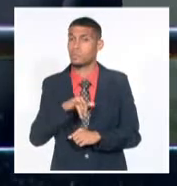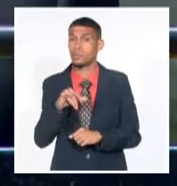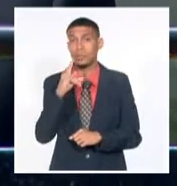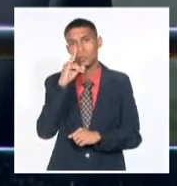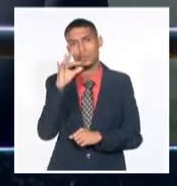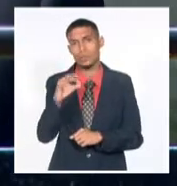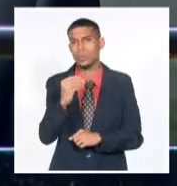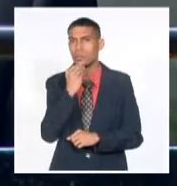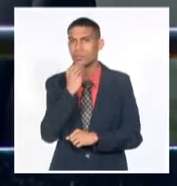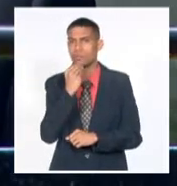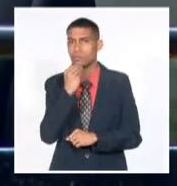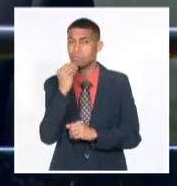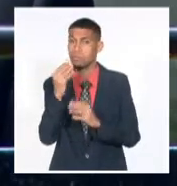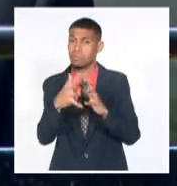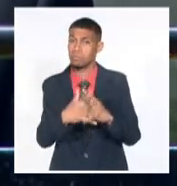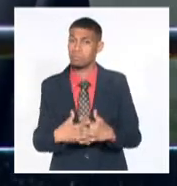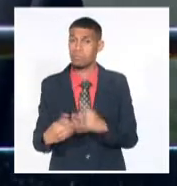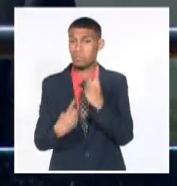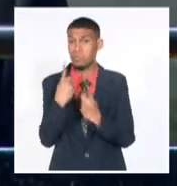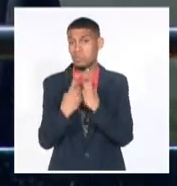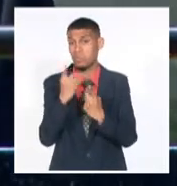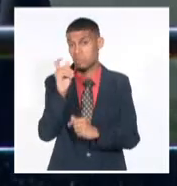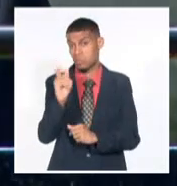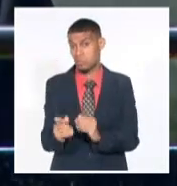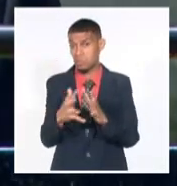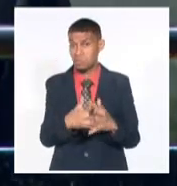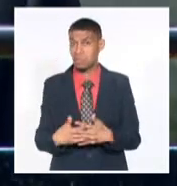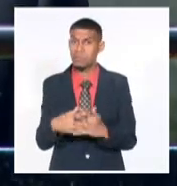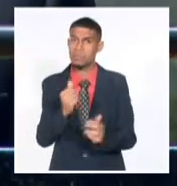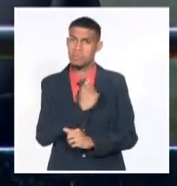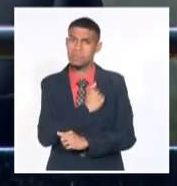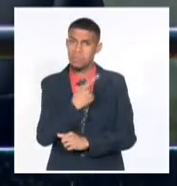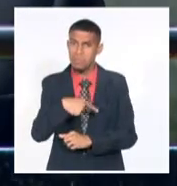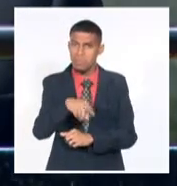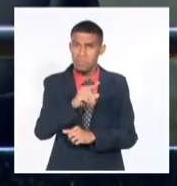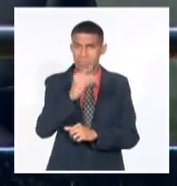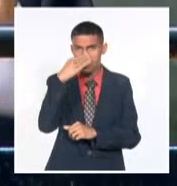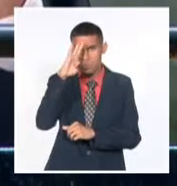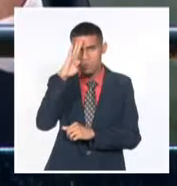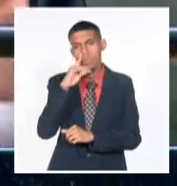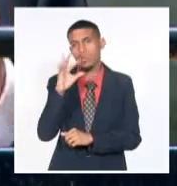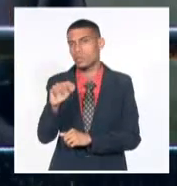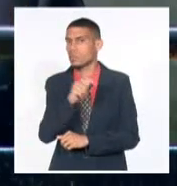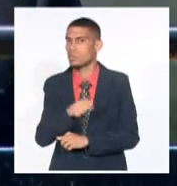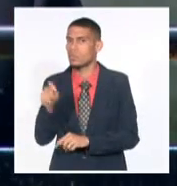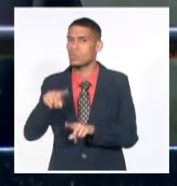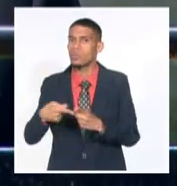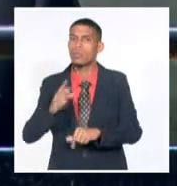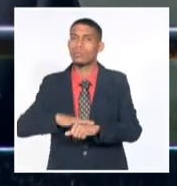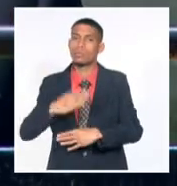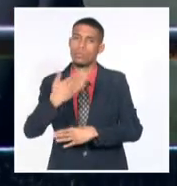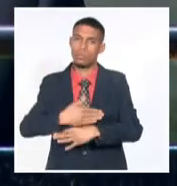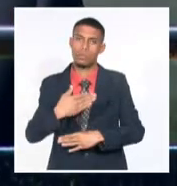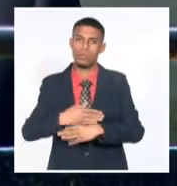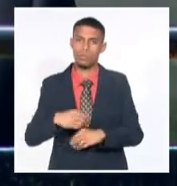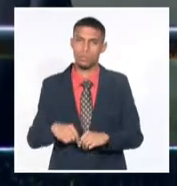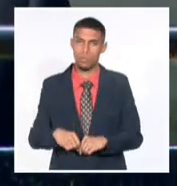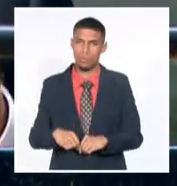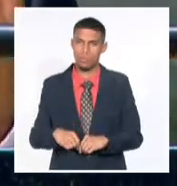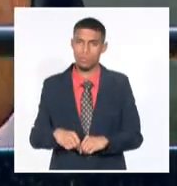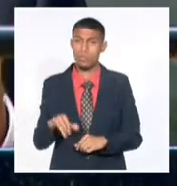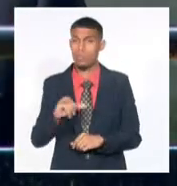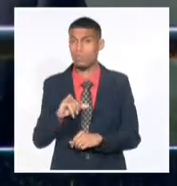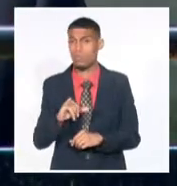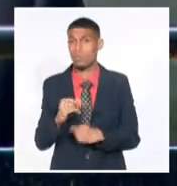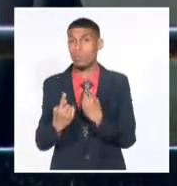ciudadanos estadounidenses e interfiere en su derecho a la libertad de información